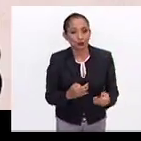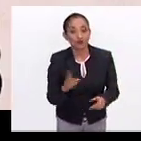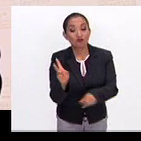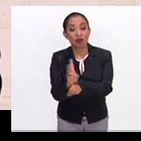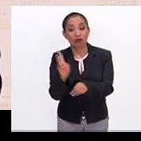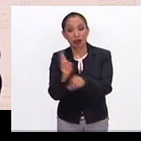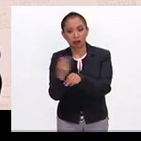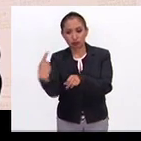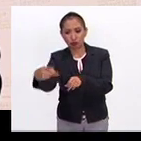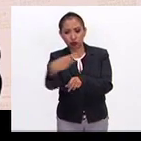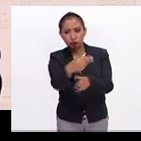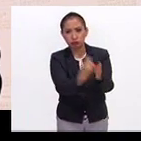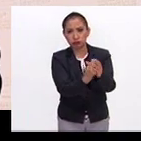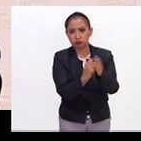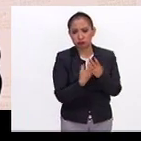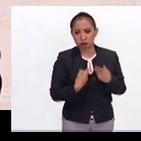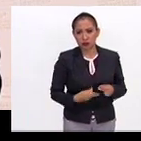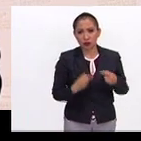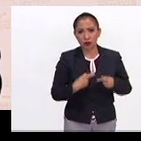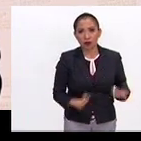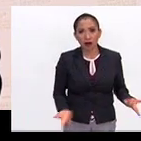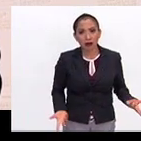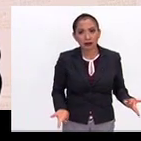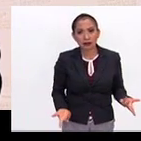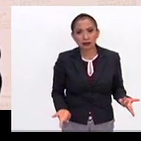proteger la privacidad,